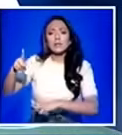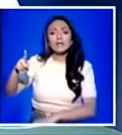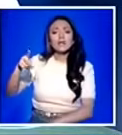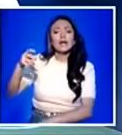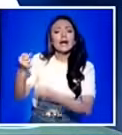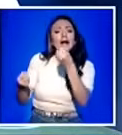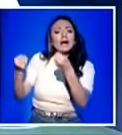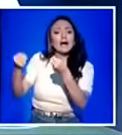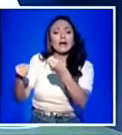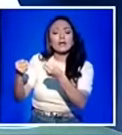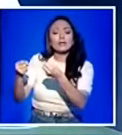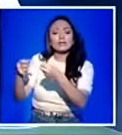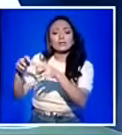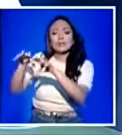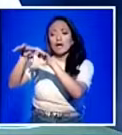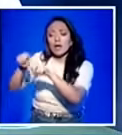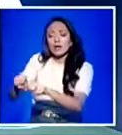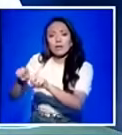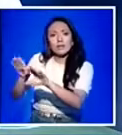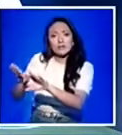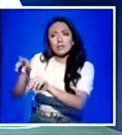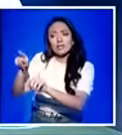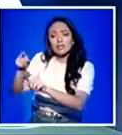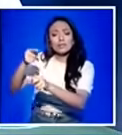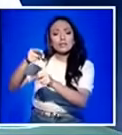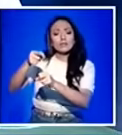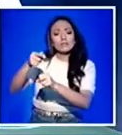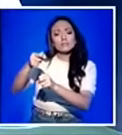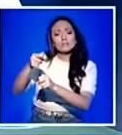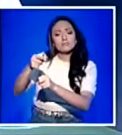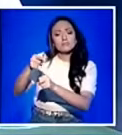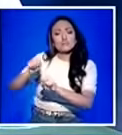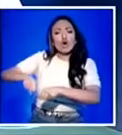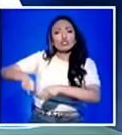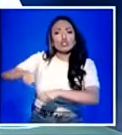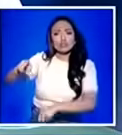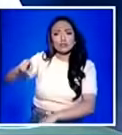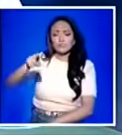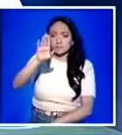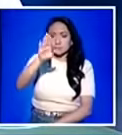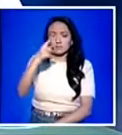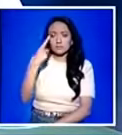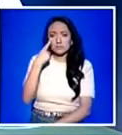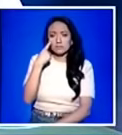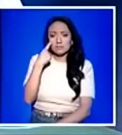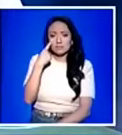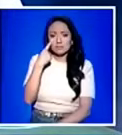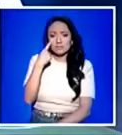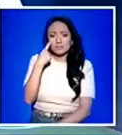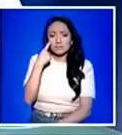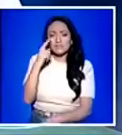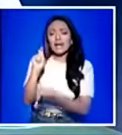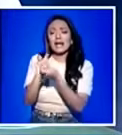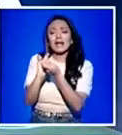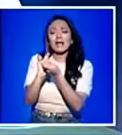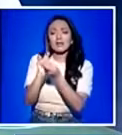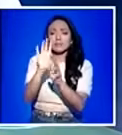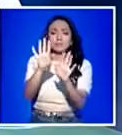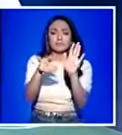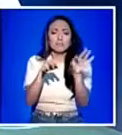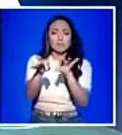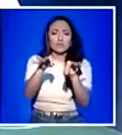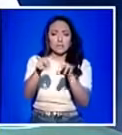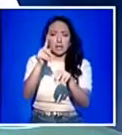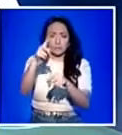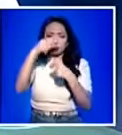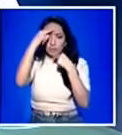Chillos. Iban a ser comercializados en las zonas rurales de esa zona del sector, pues se registran adulteraciones. Veamos el siguiente informe.